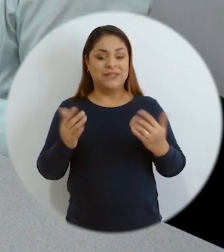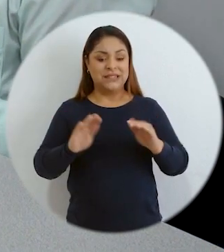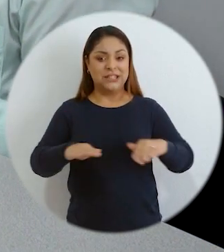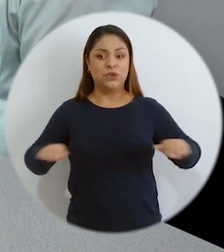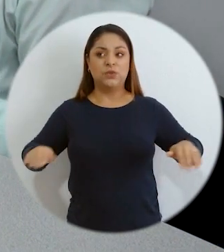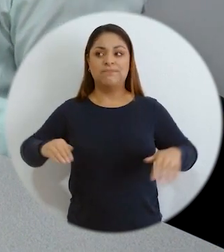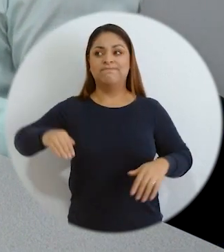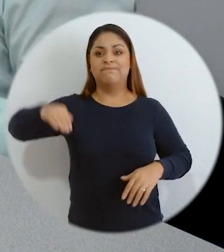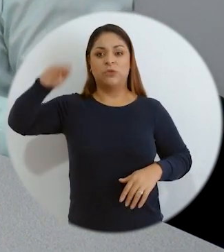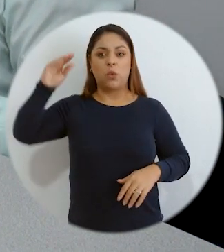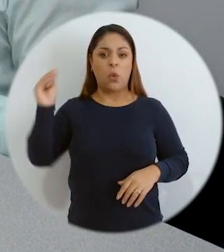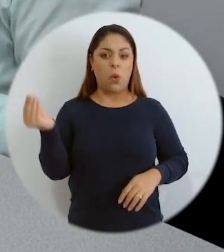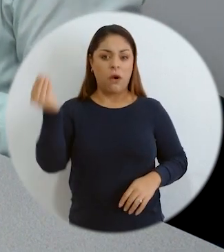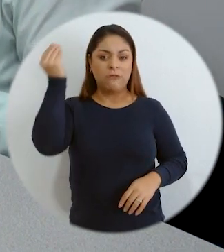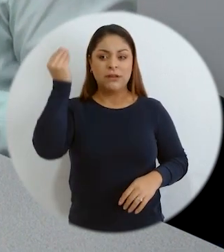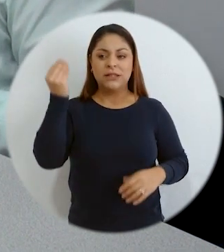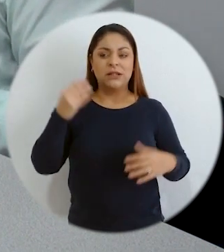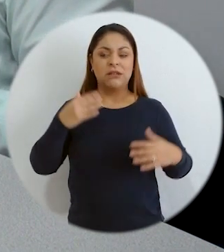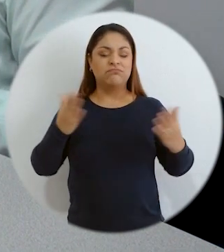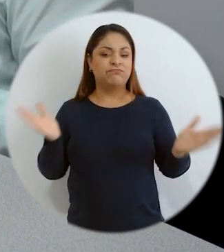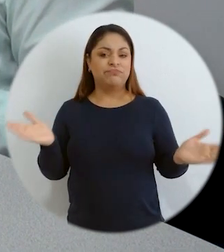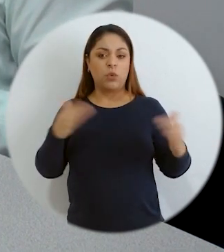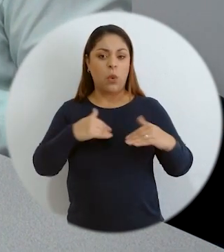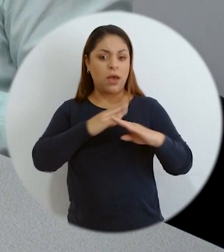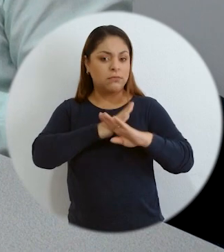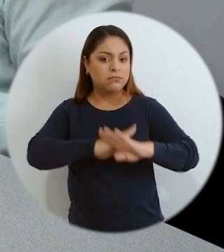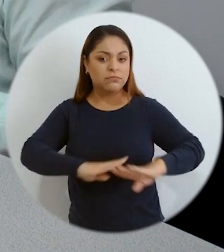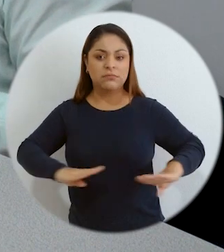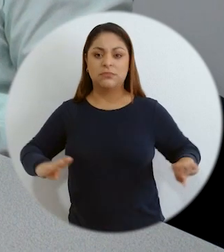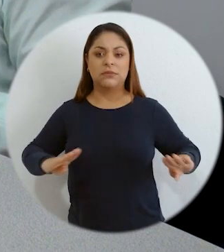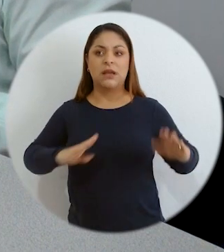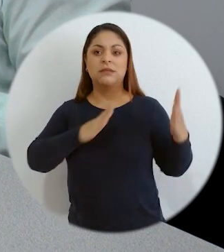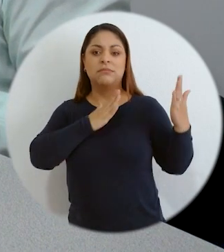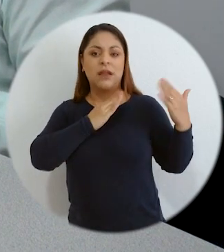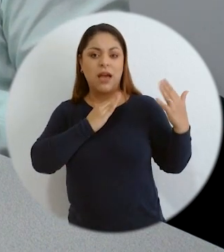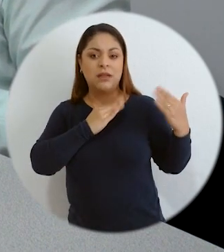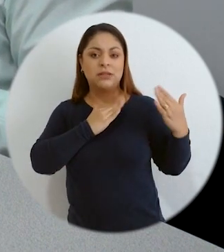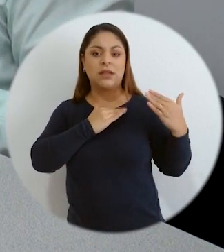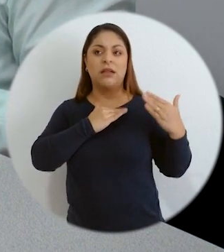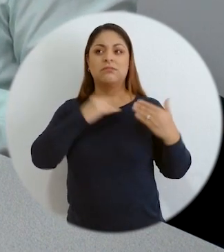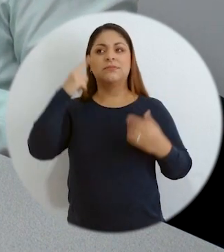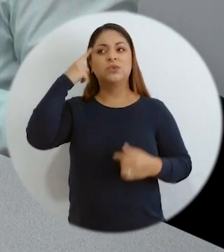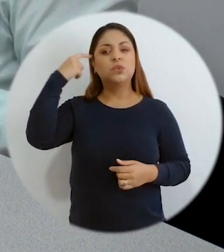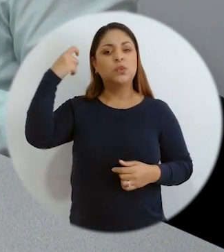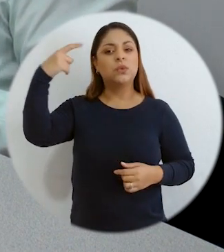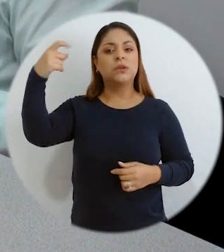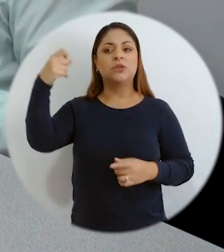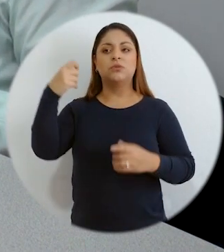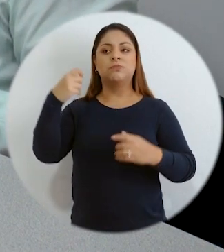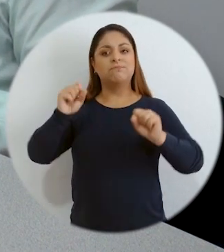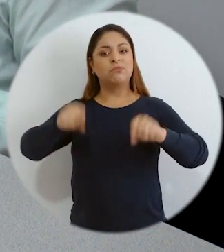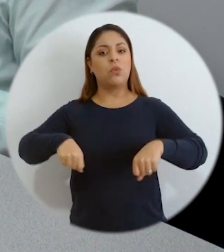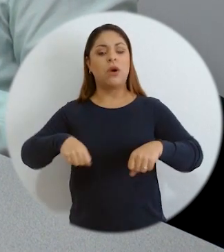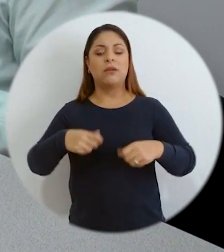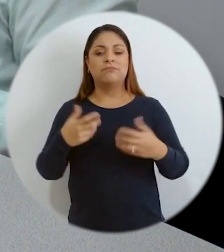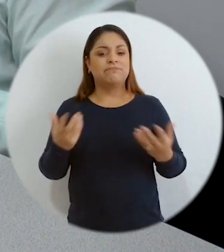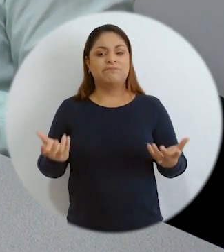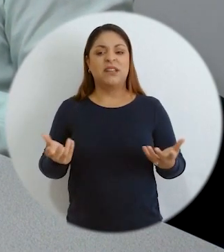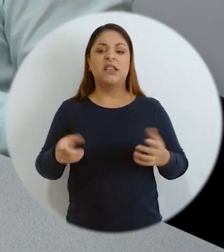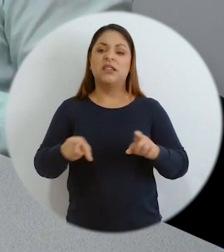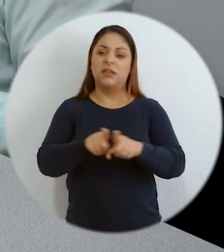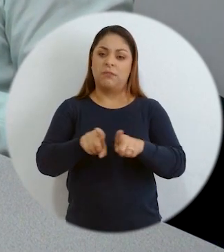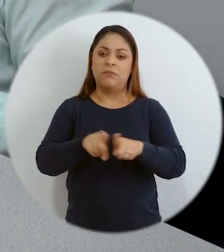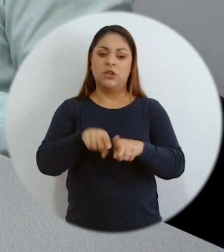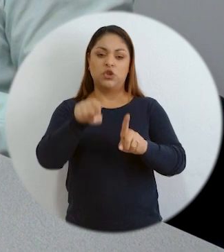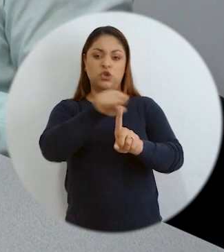ellas esa paz, esa esperanza hacia sueños y metas que deben cumplir, sino también viene a